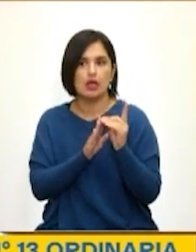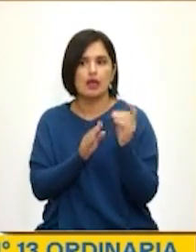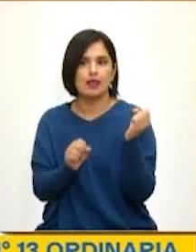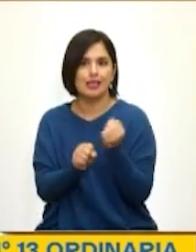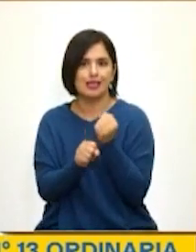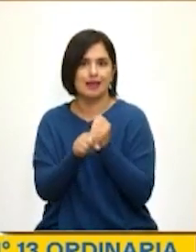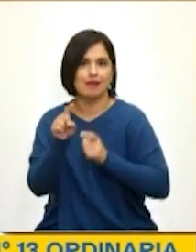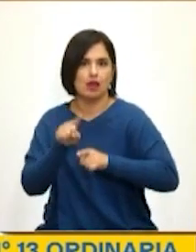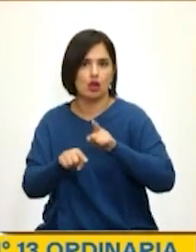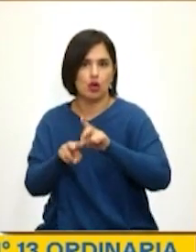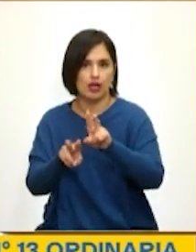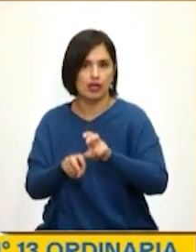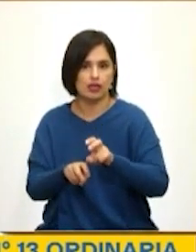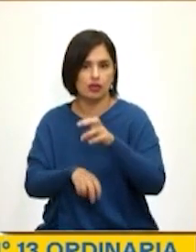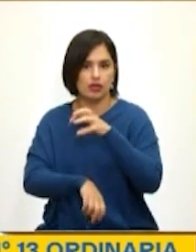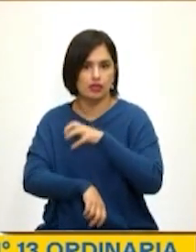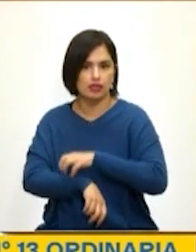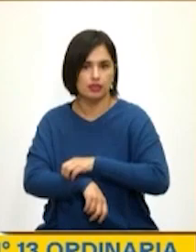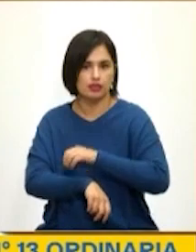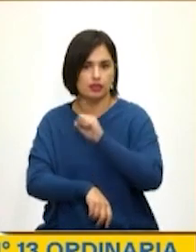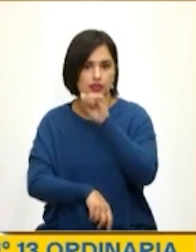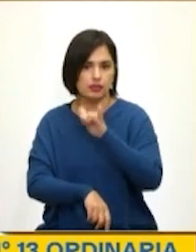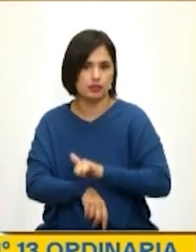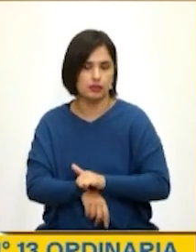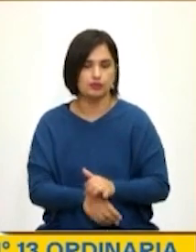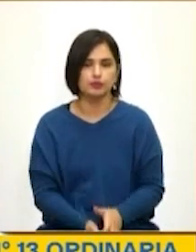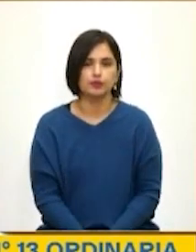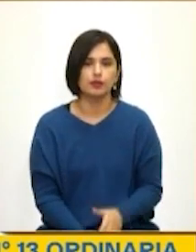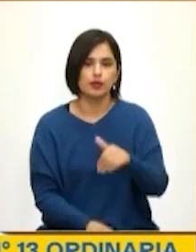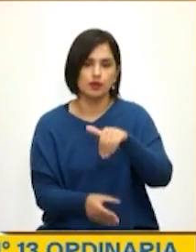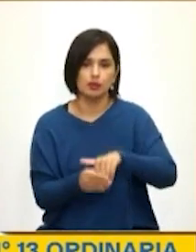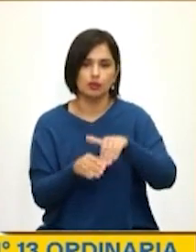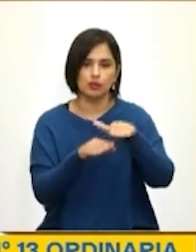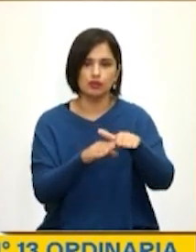agrícolas de nuestra región deen voto a favor presidente Muchas gracias